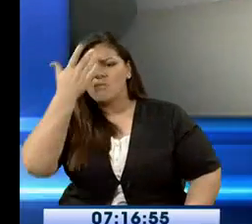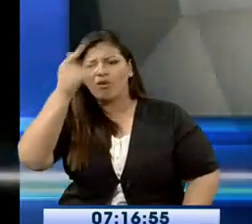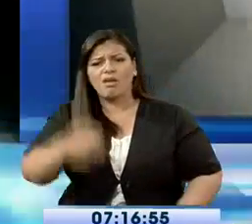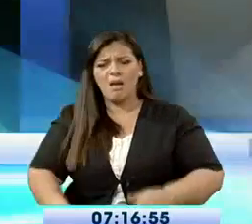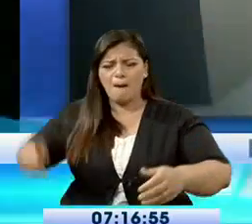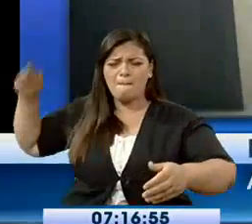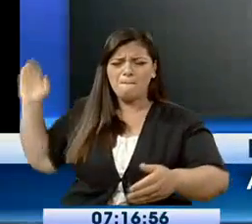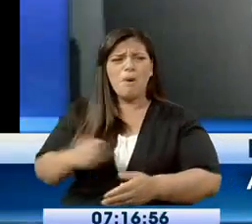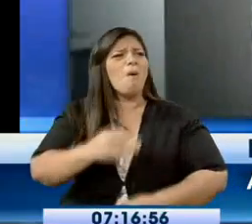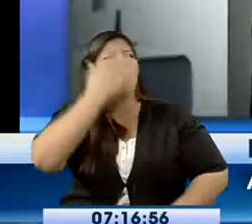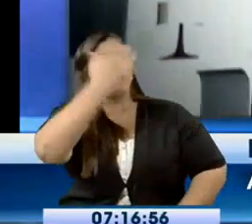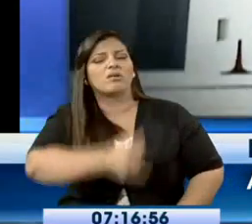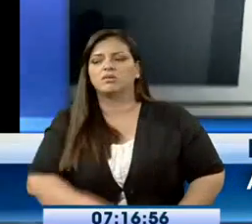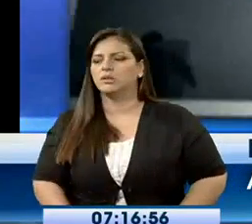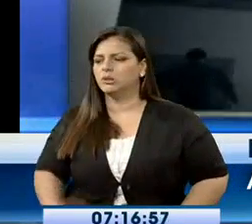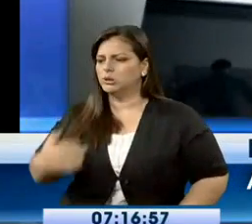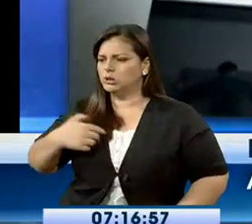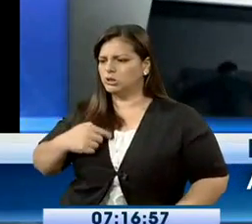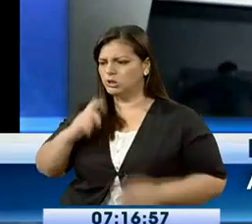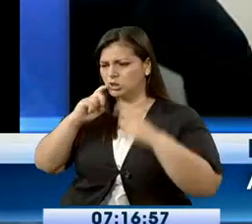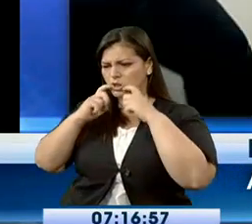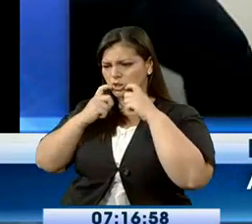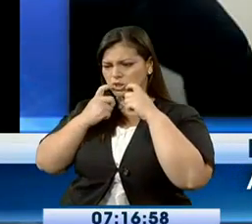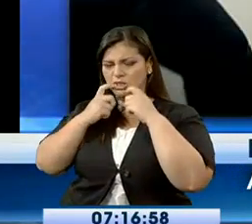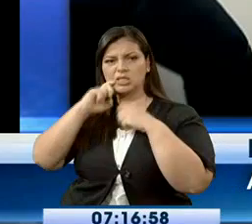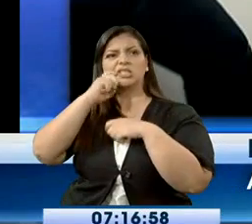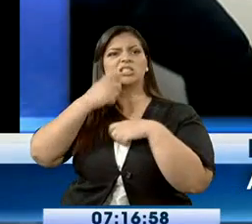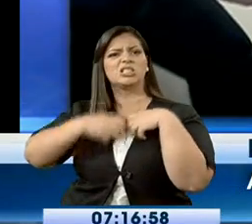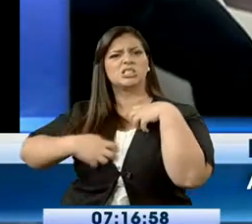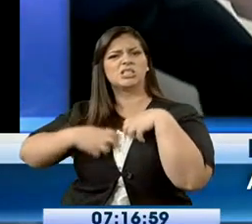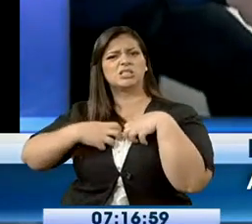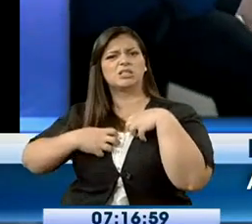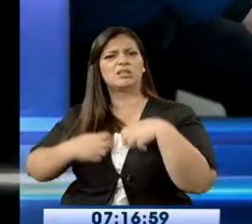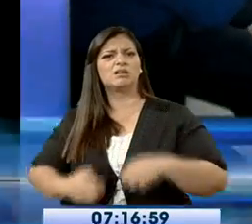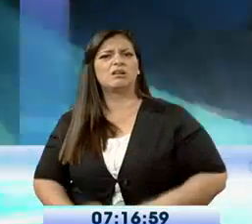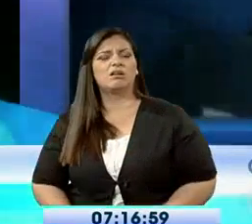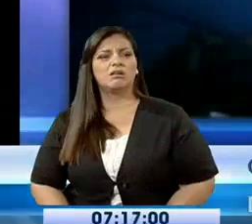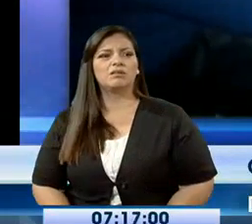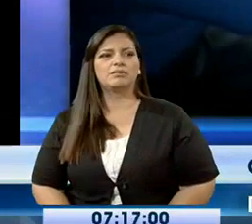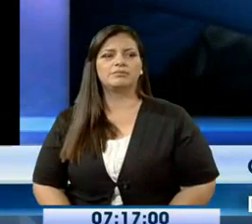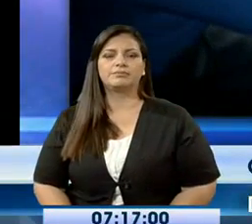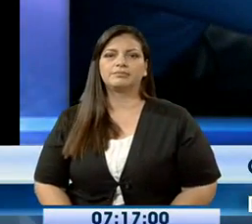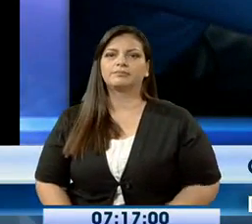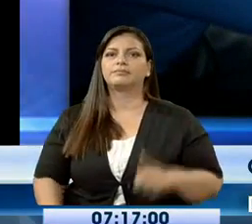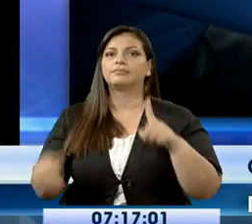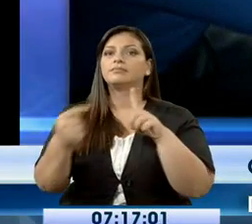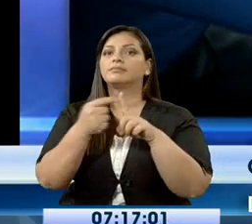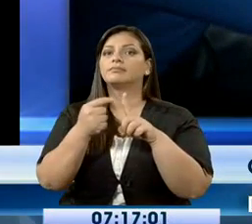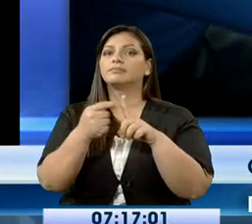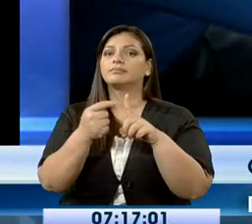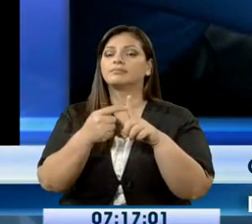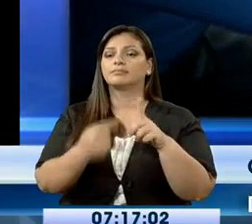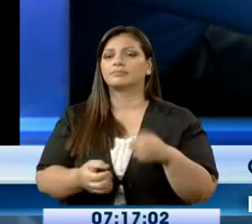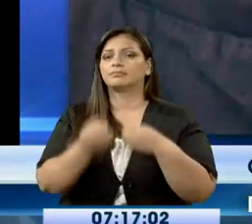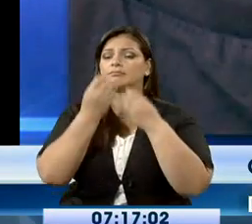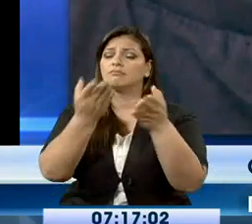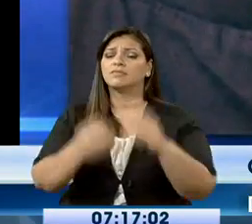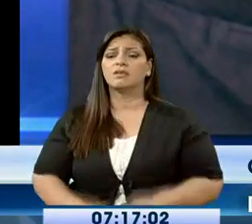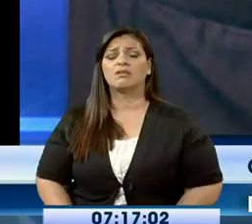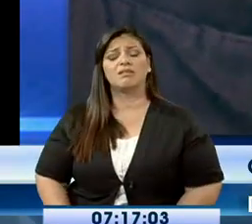padrastro tomó las represalias en contra de la niña de 2 años, ya que según él aduce que su conviviente, su mujer,